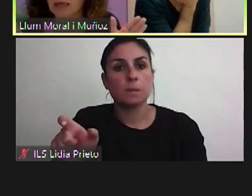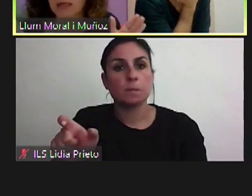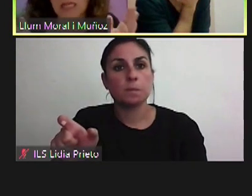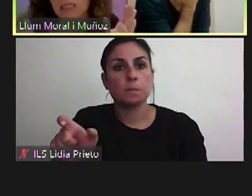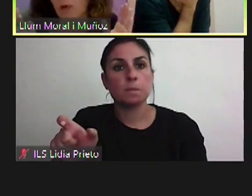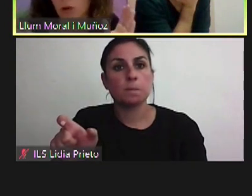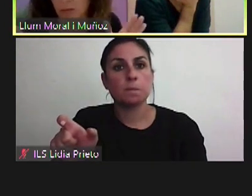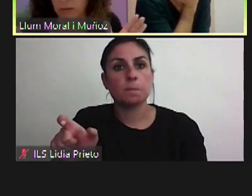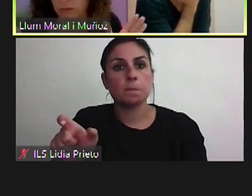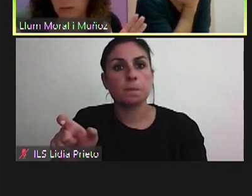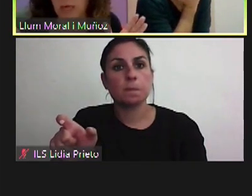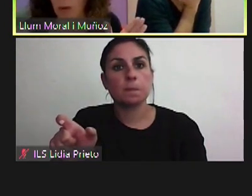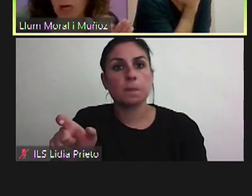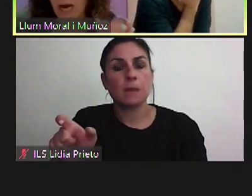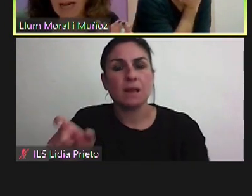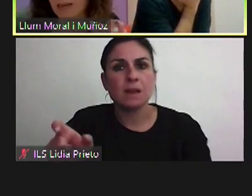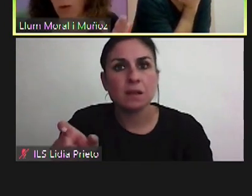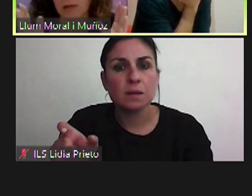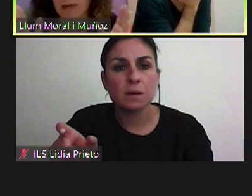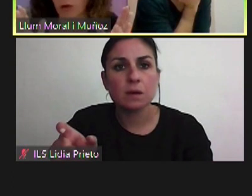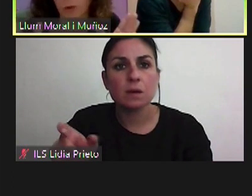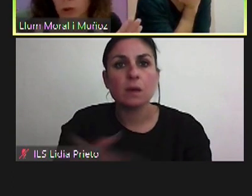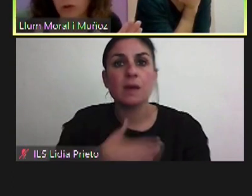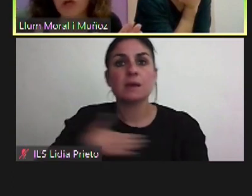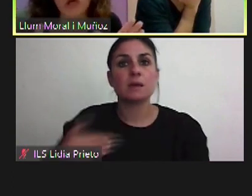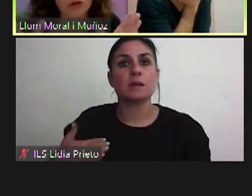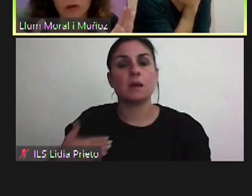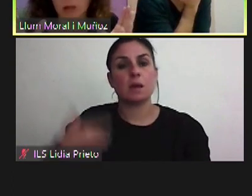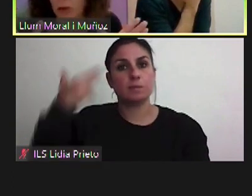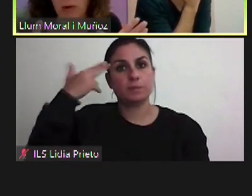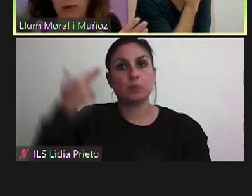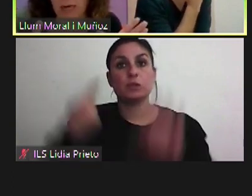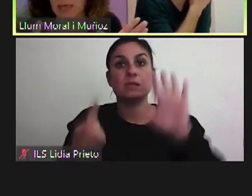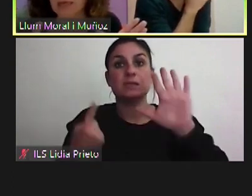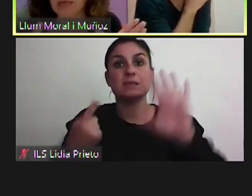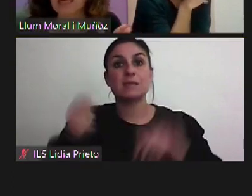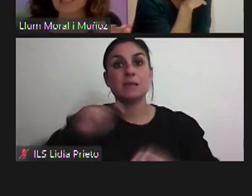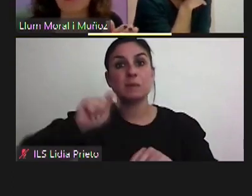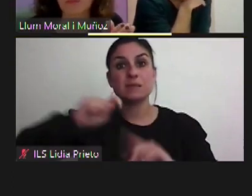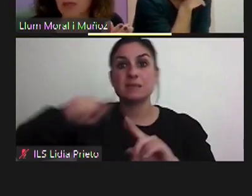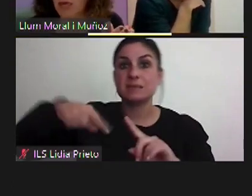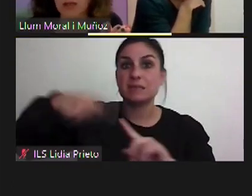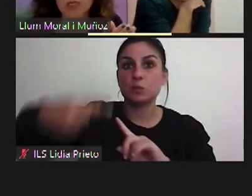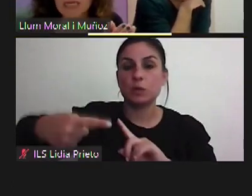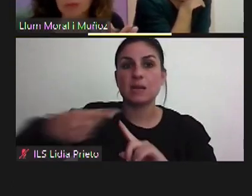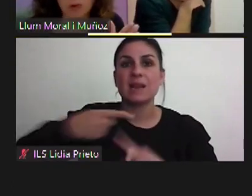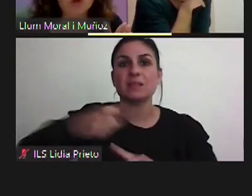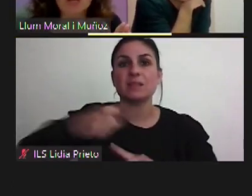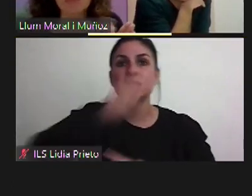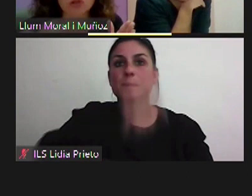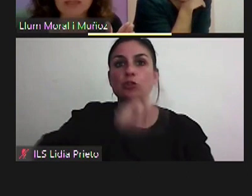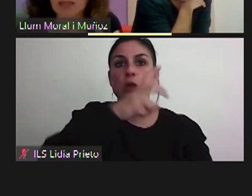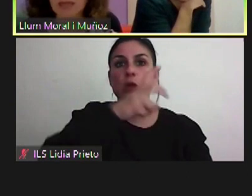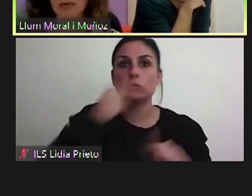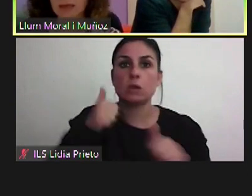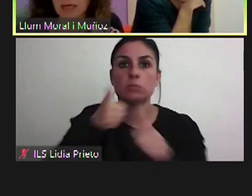siguientes necesita una sombra. Alguien que la acompañe para todo, porque son donde puede haber una recaída. Y entonces, por mucho